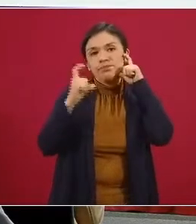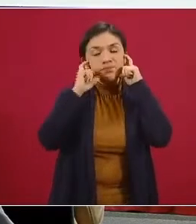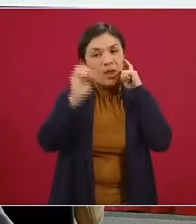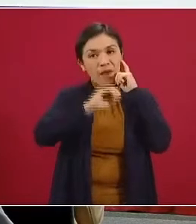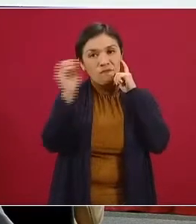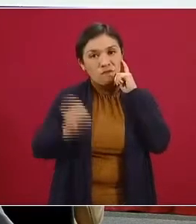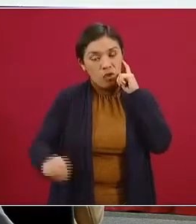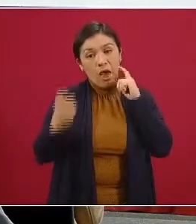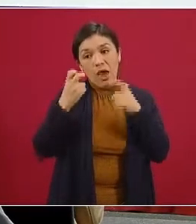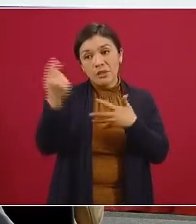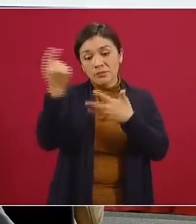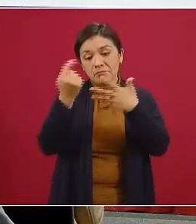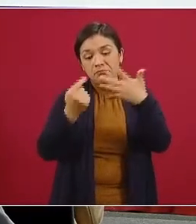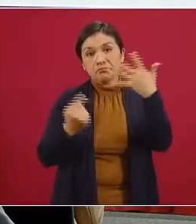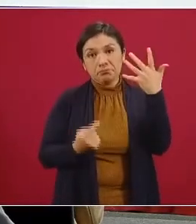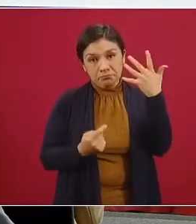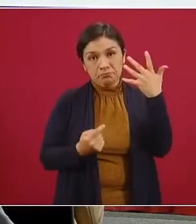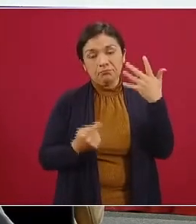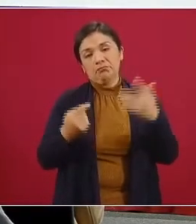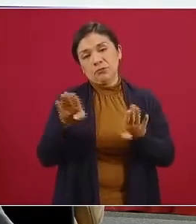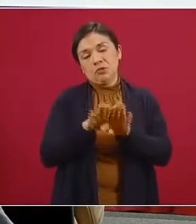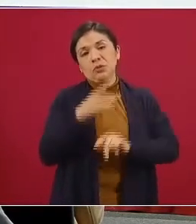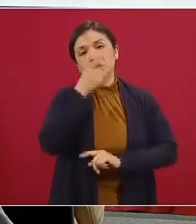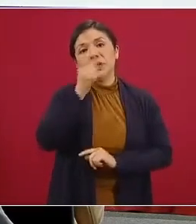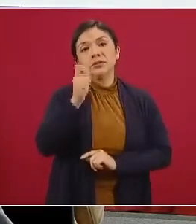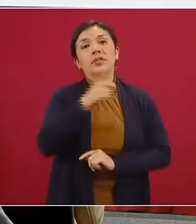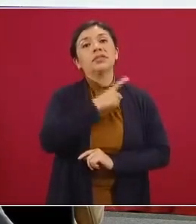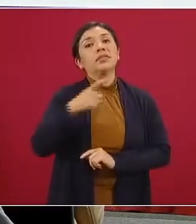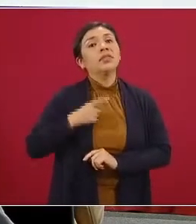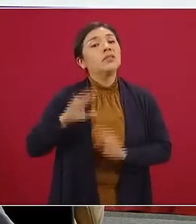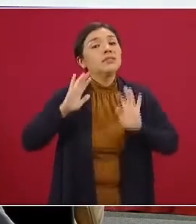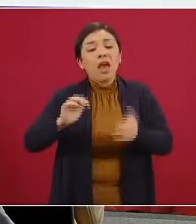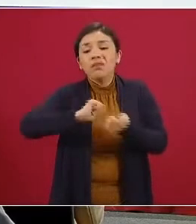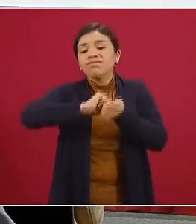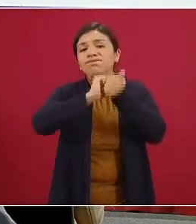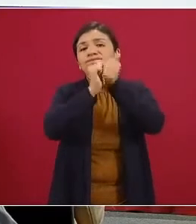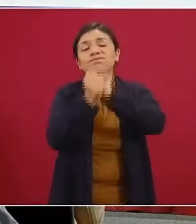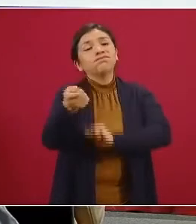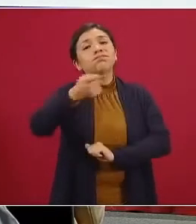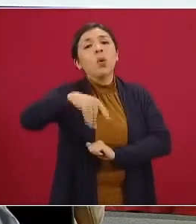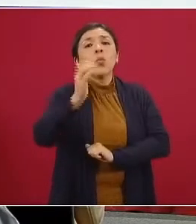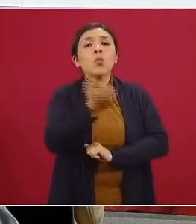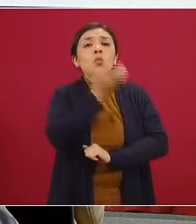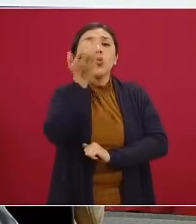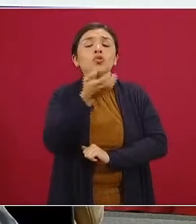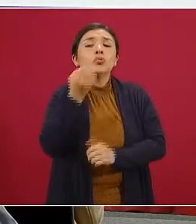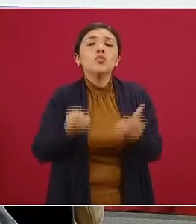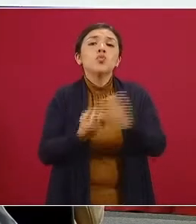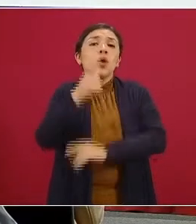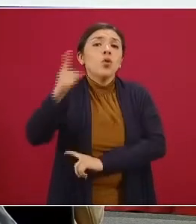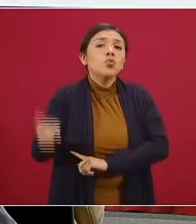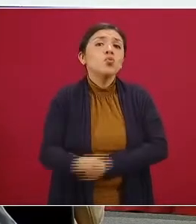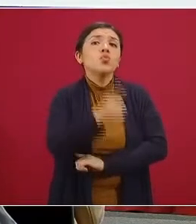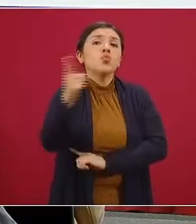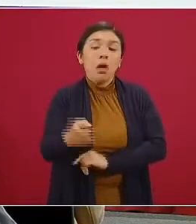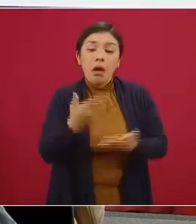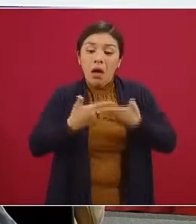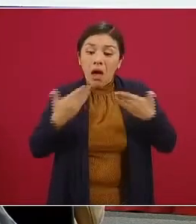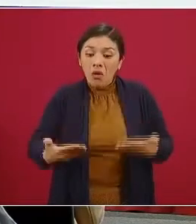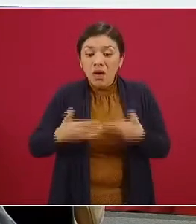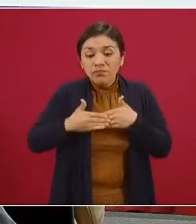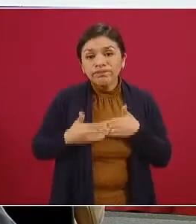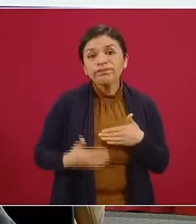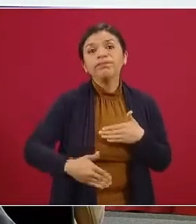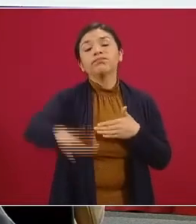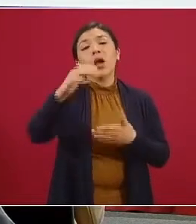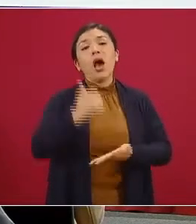Entonces, estas actividades, como comentábamos, deben de convertirse en hábitos permanentes que de ahora en adelante nos van